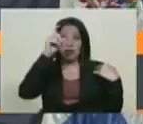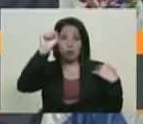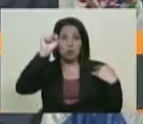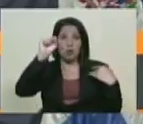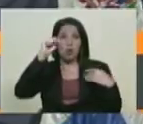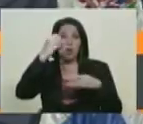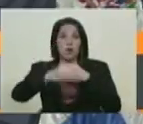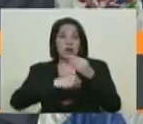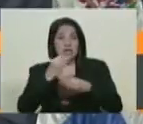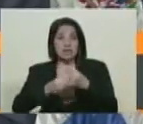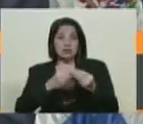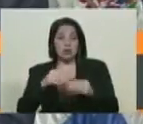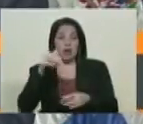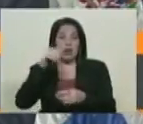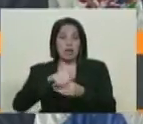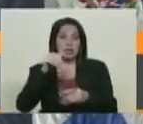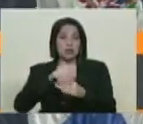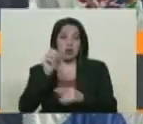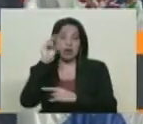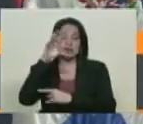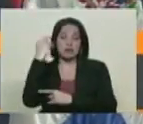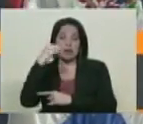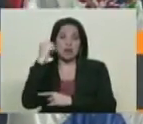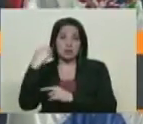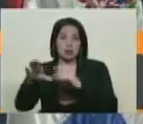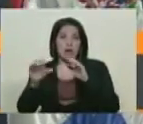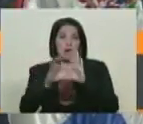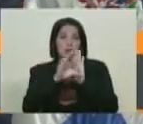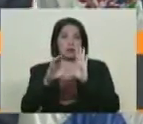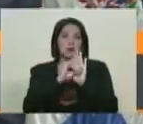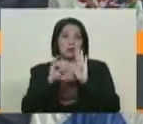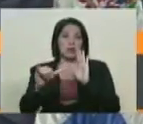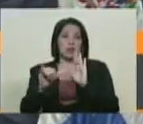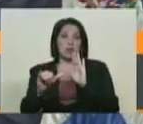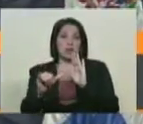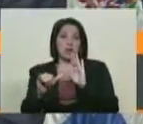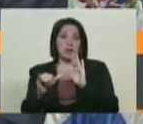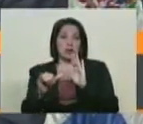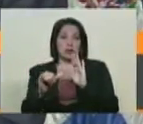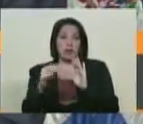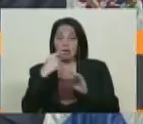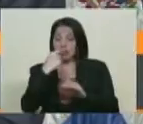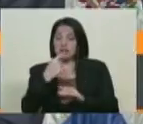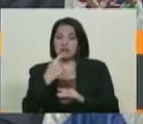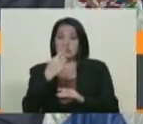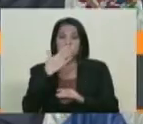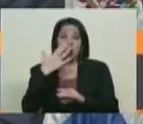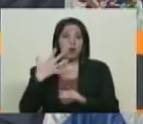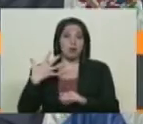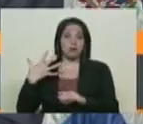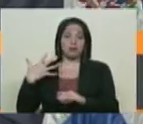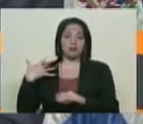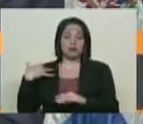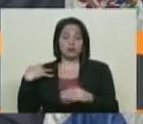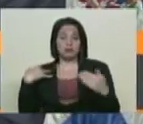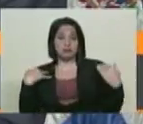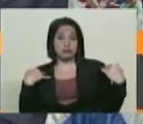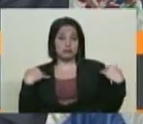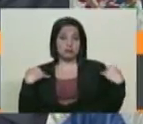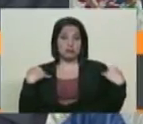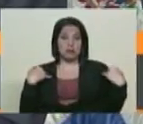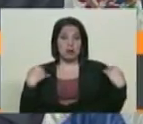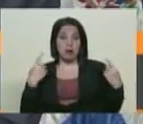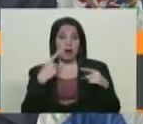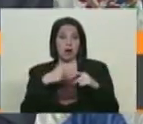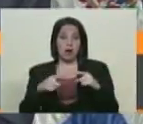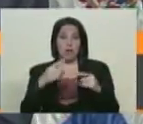la elección de la Asamblea Nacional Constituyente. Y eso hay que decirlo con orgullo. Quizás hay otros pueblos que